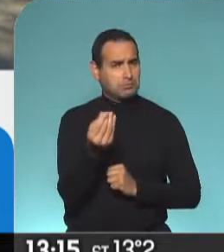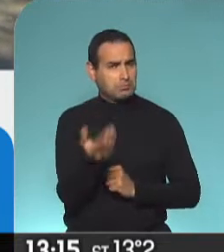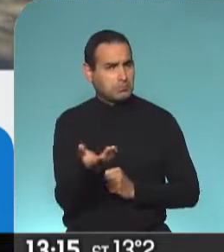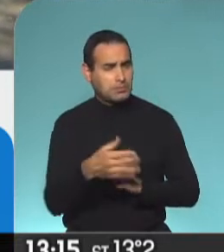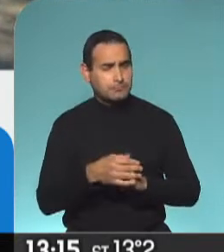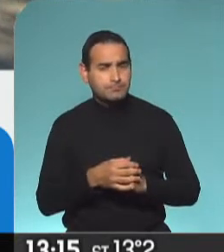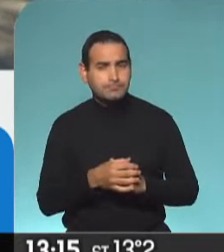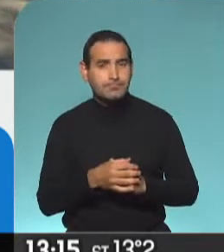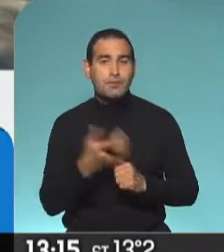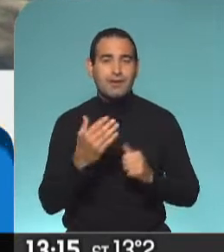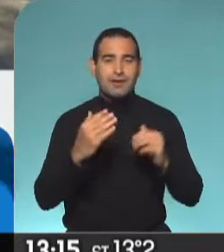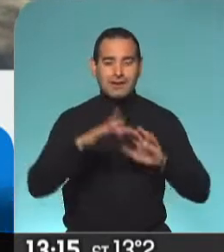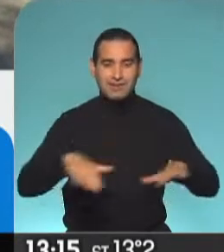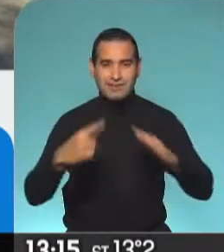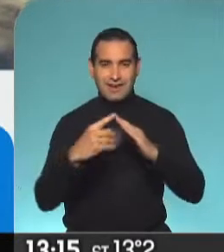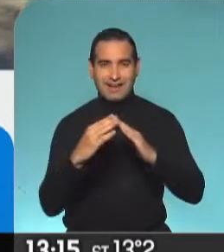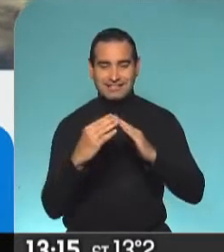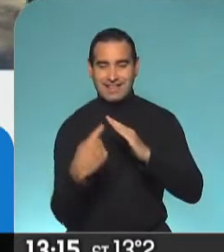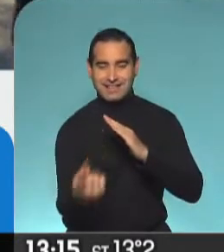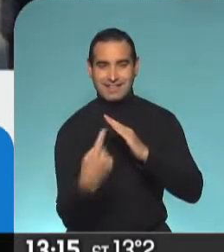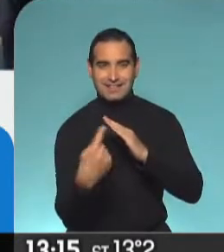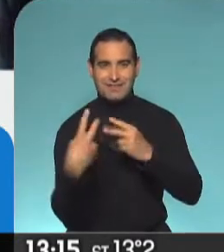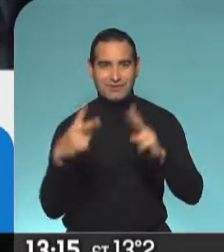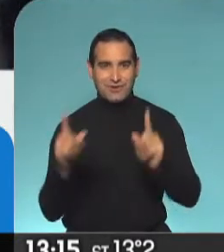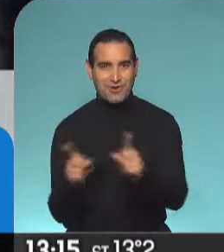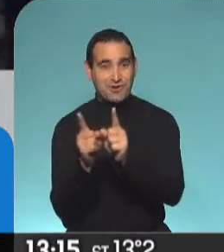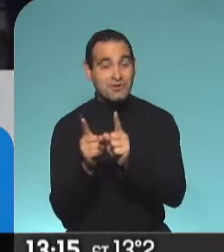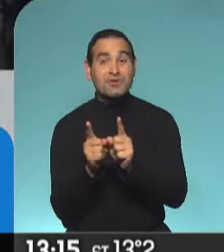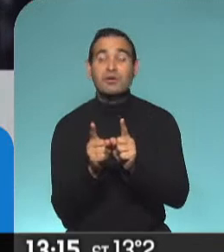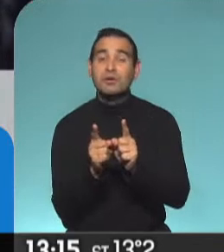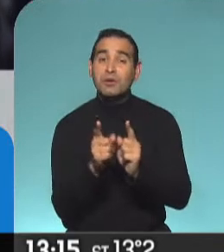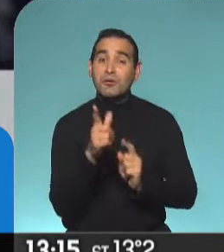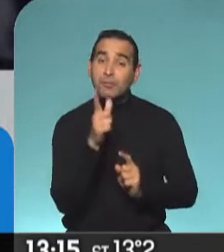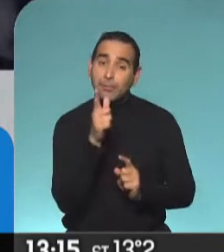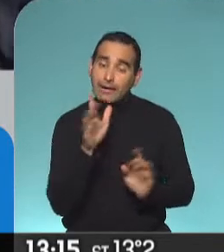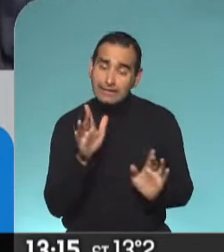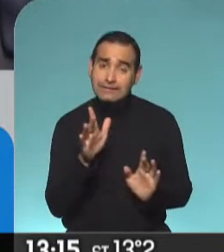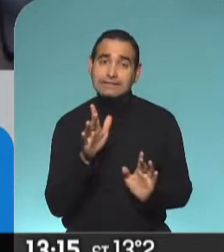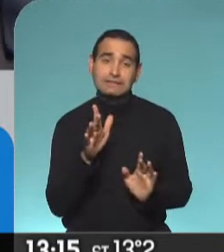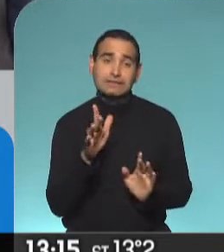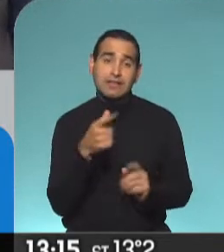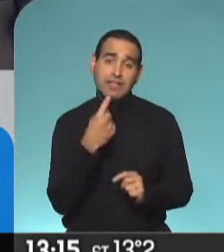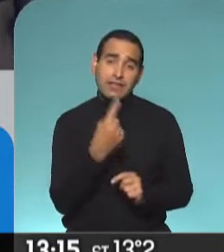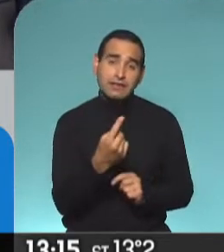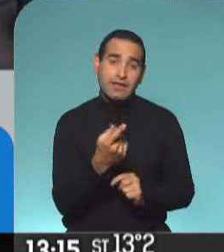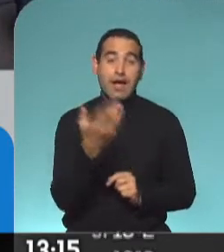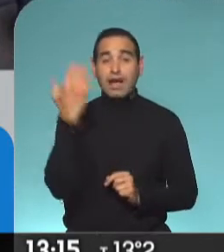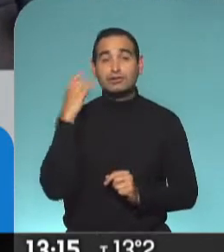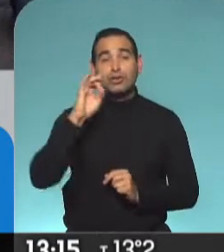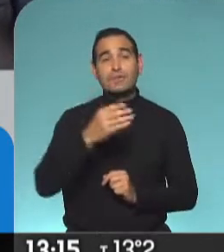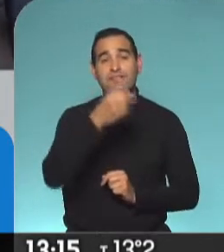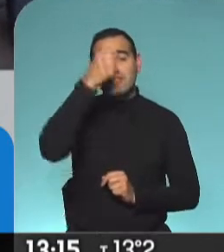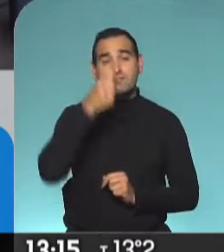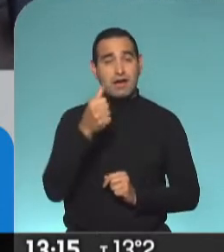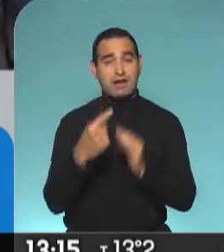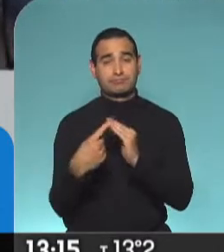porque las salidas recreativas aparentemente van a ser desde se decía antes eran solo los fines de semana